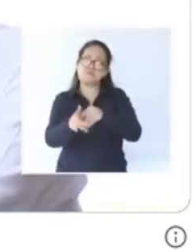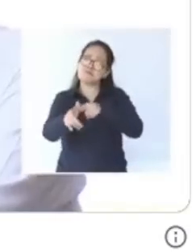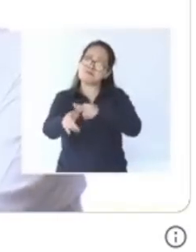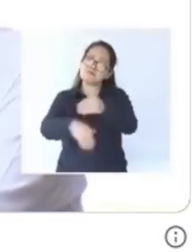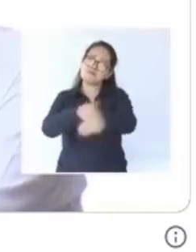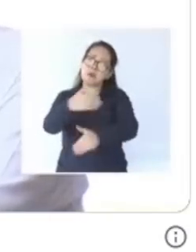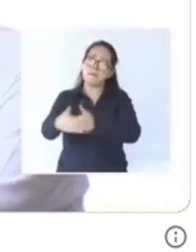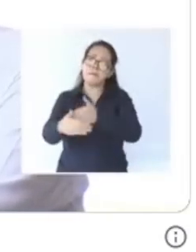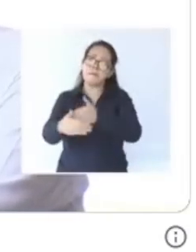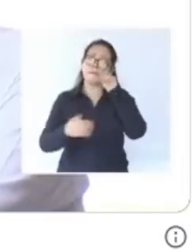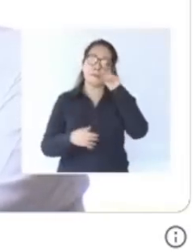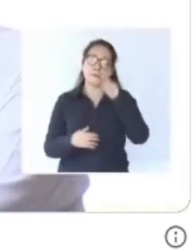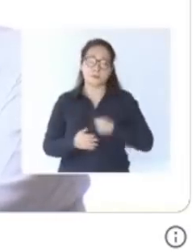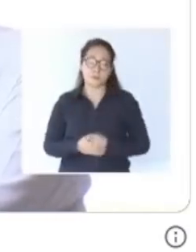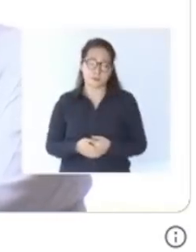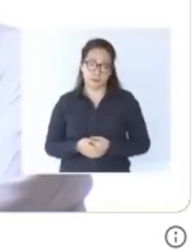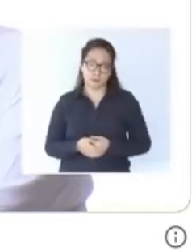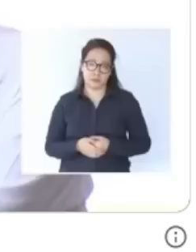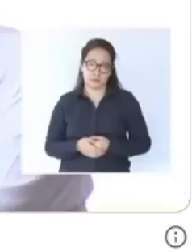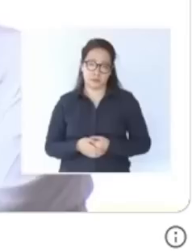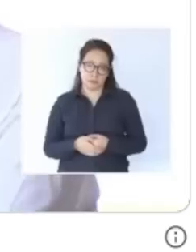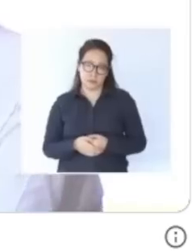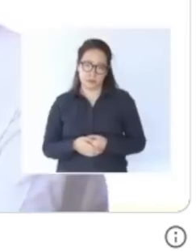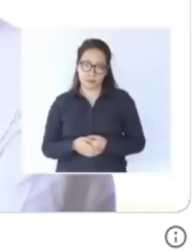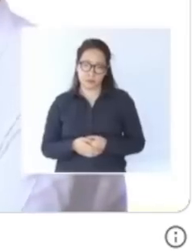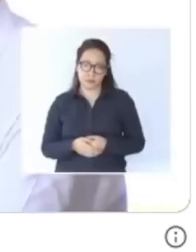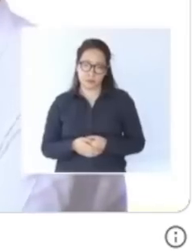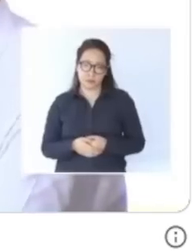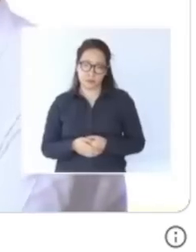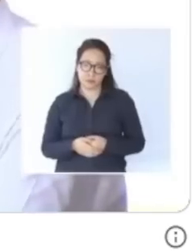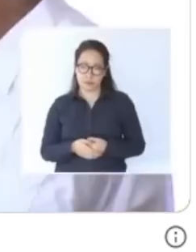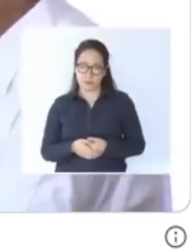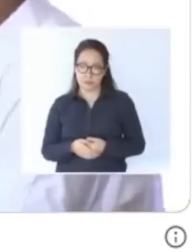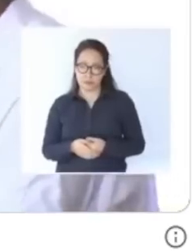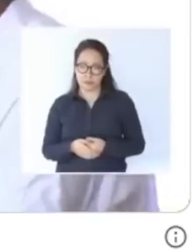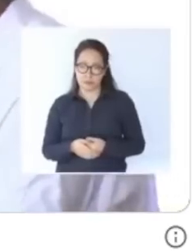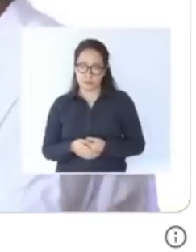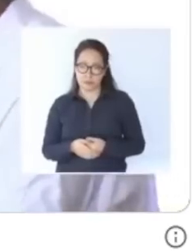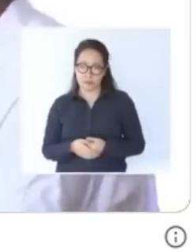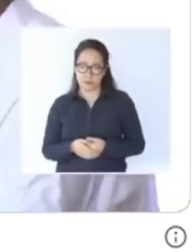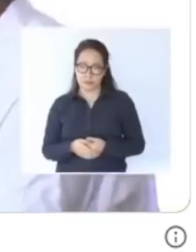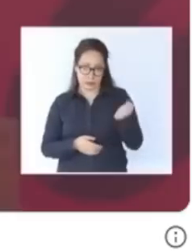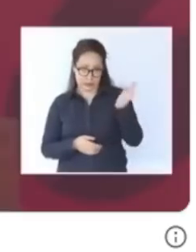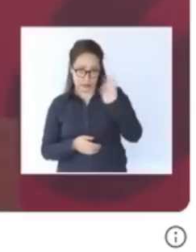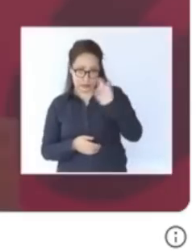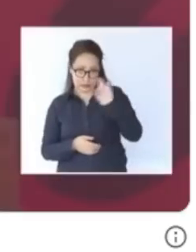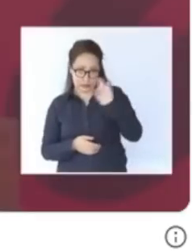Y en el caso de que se requiera defender el territorio,